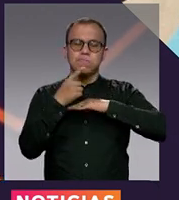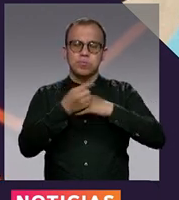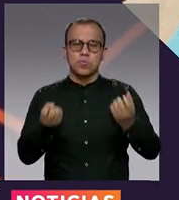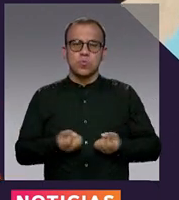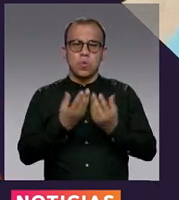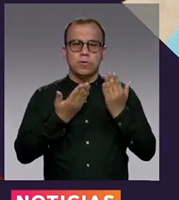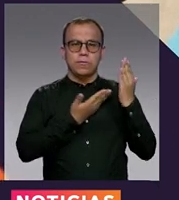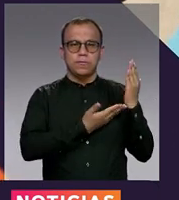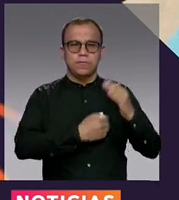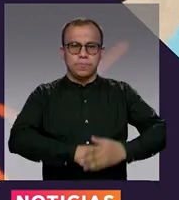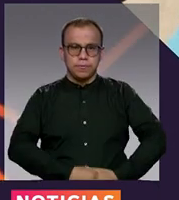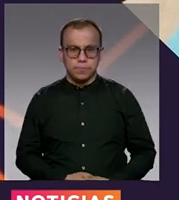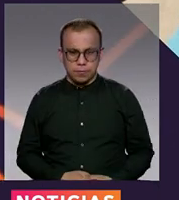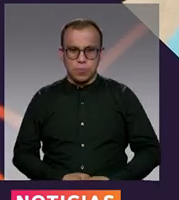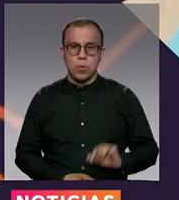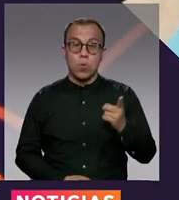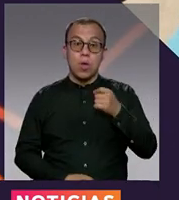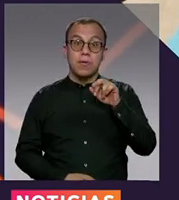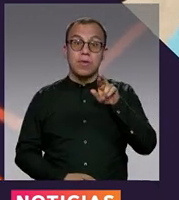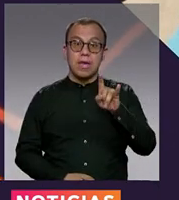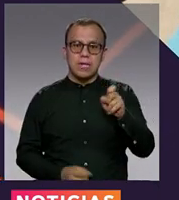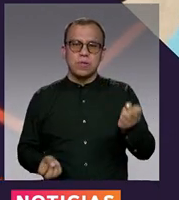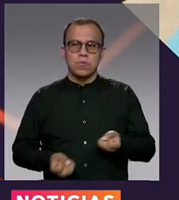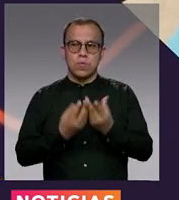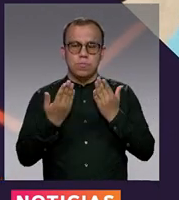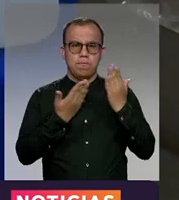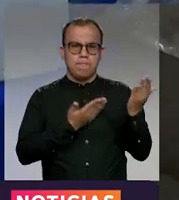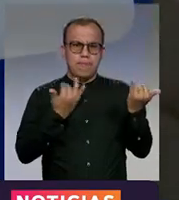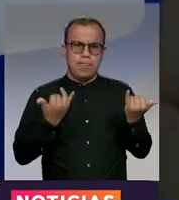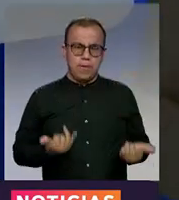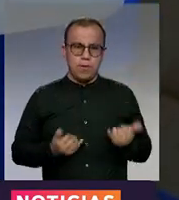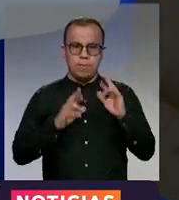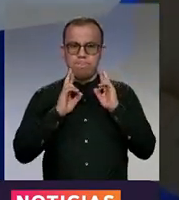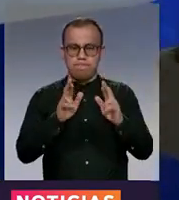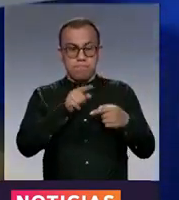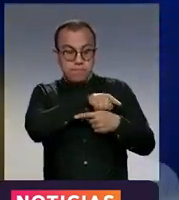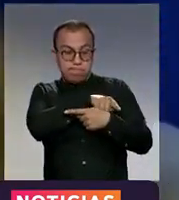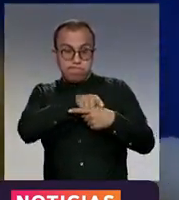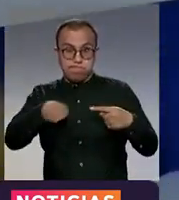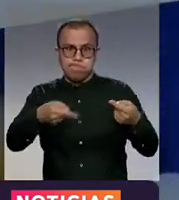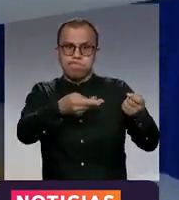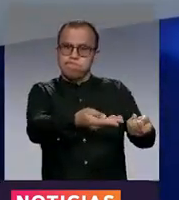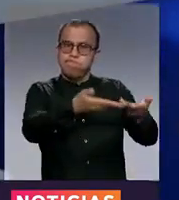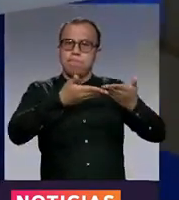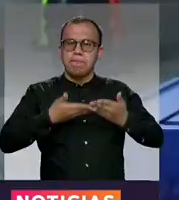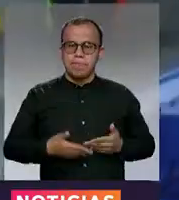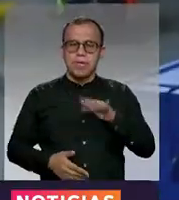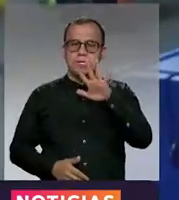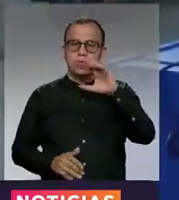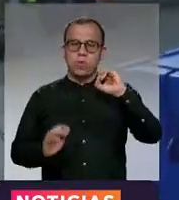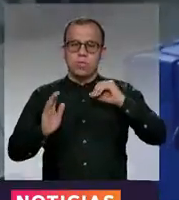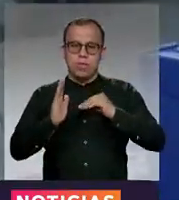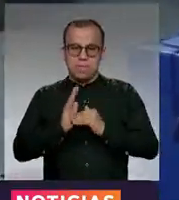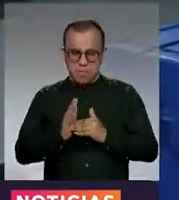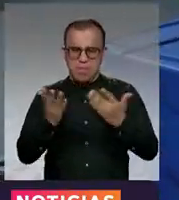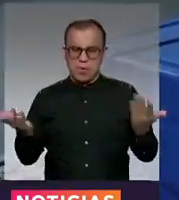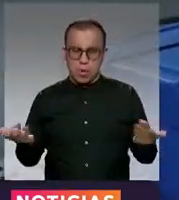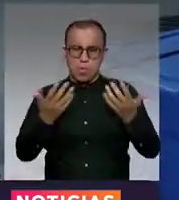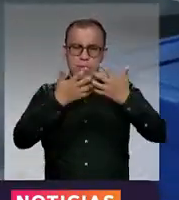70 dosis y guaviare con 72 el gobierno nacional espera que esta semana lleguen al país 50.000 dosis de la farmacéutica